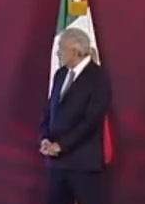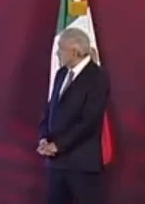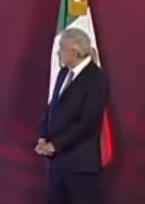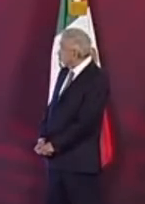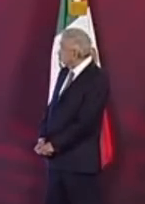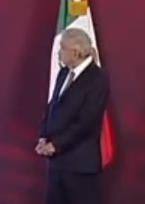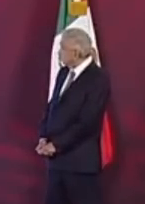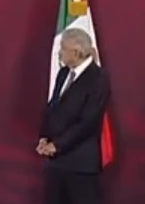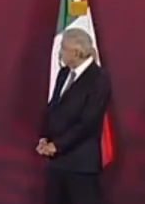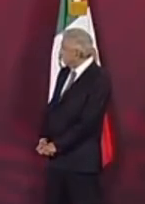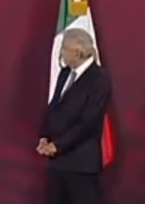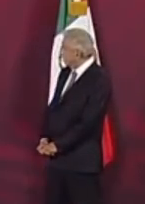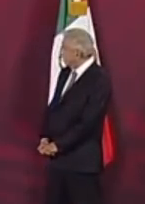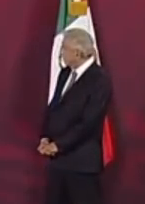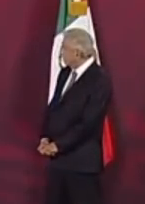instalaciones.